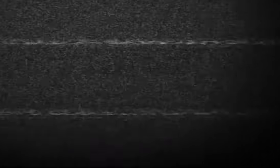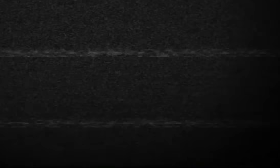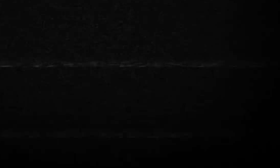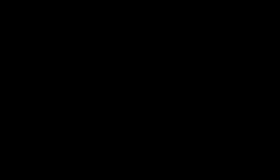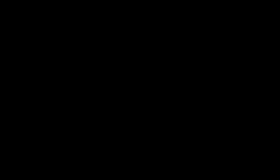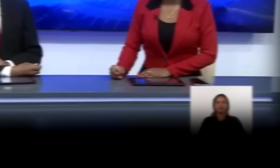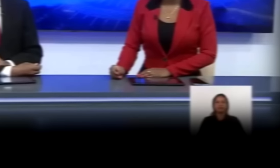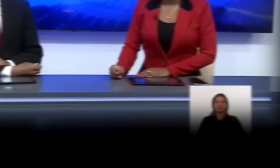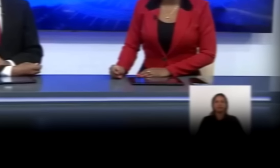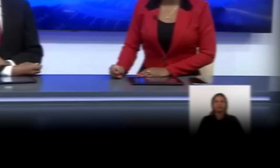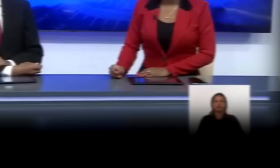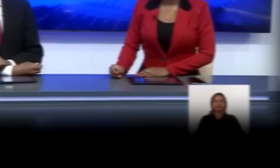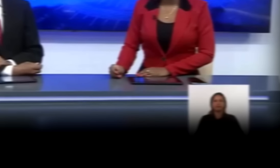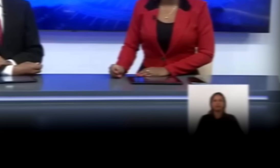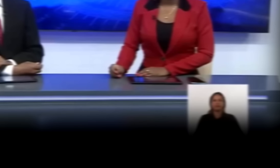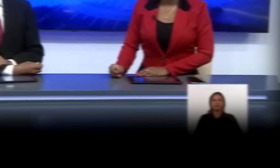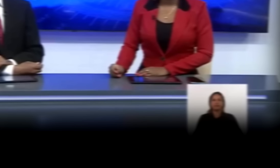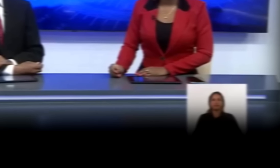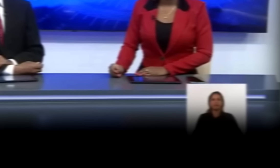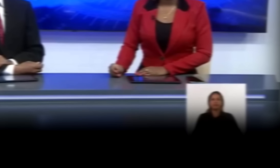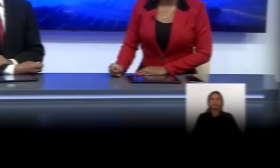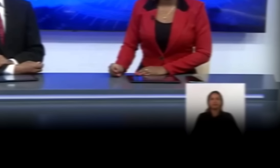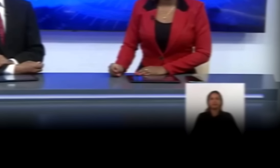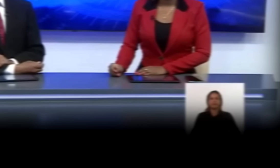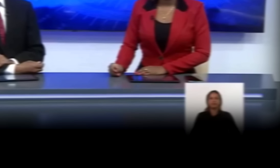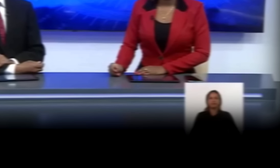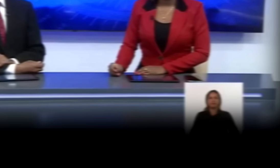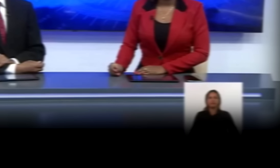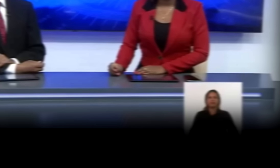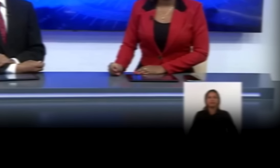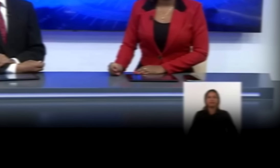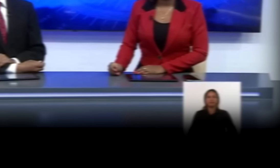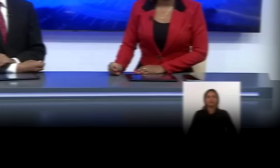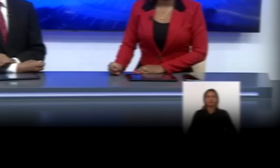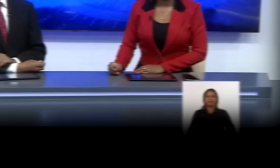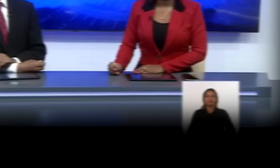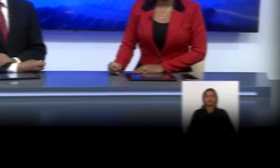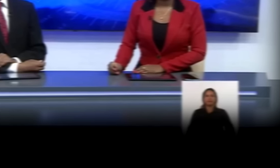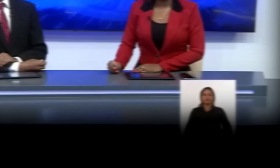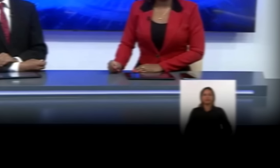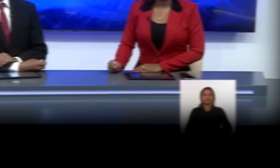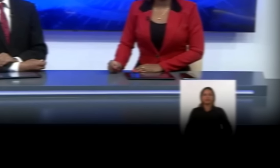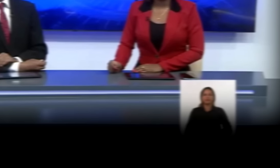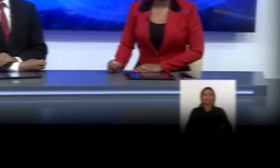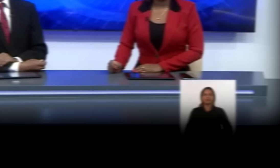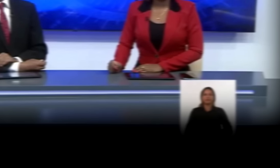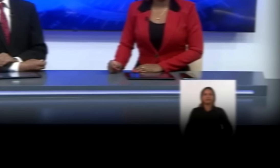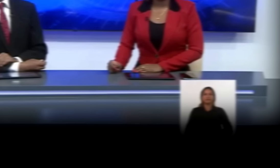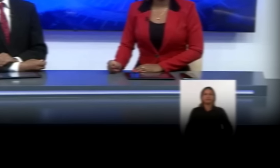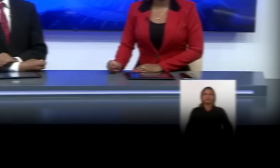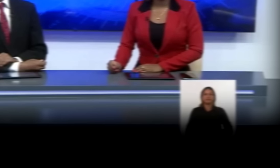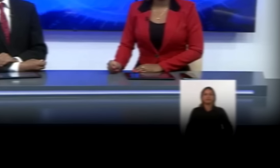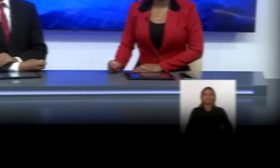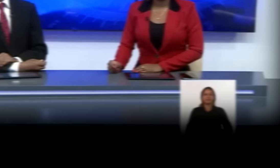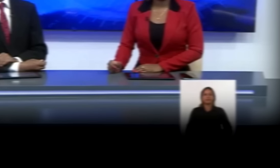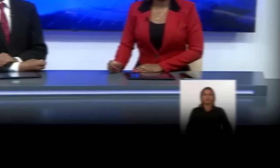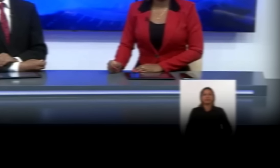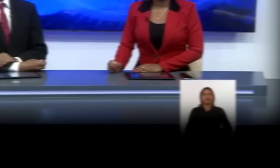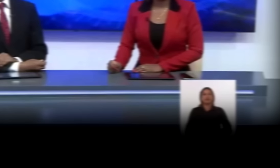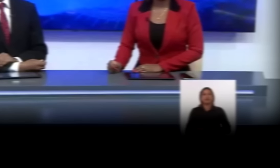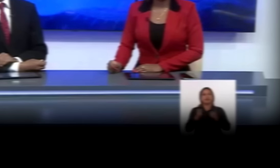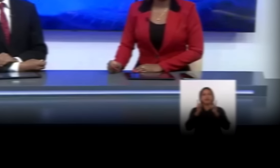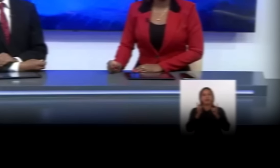insuficiente Estas son las cosas que me mira que me encienden la adrenalina este tipo de reportaje la reunión anual de trabajo del Instituto Nacional